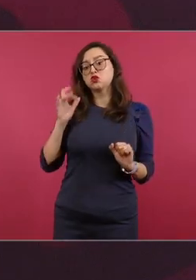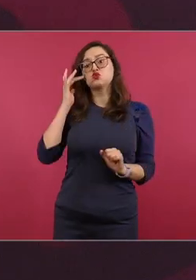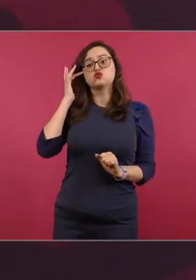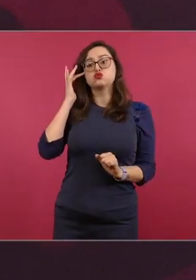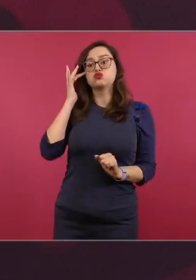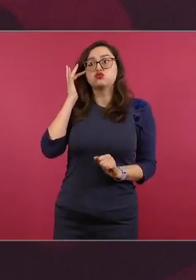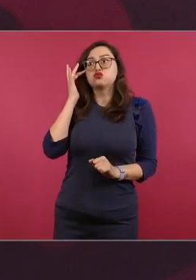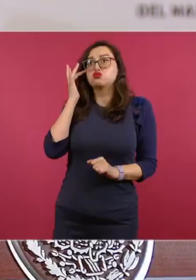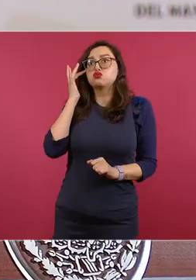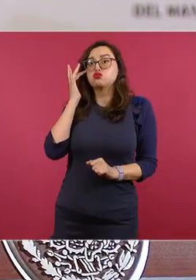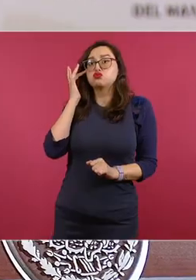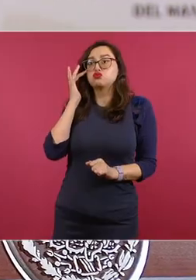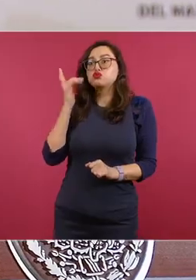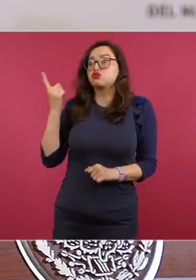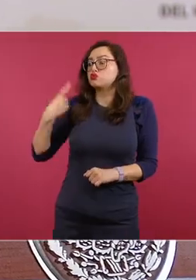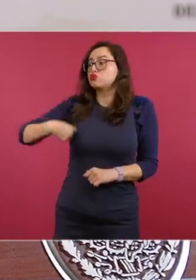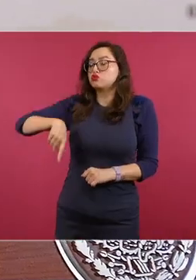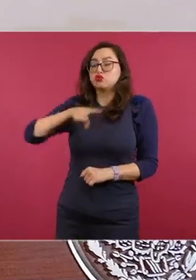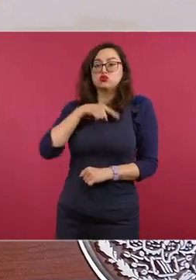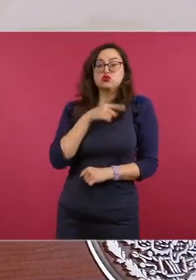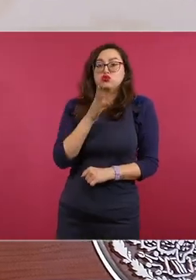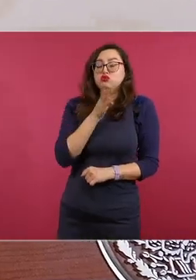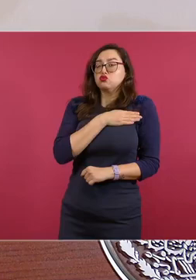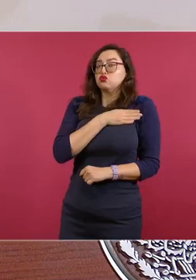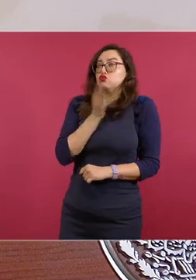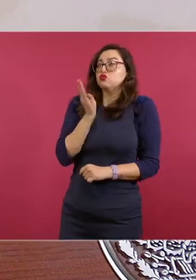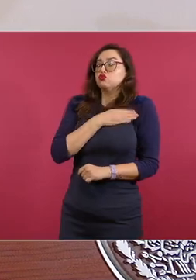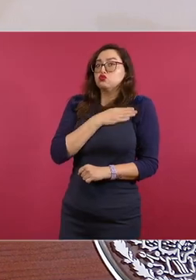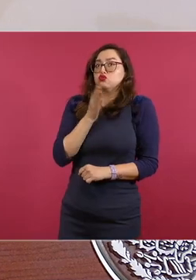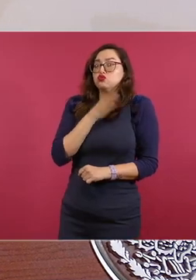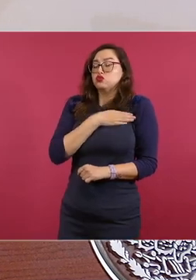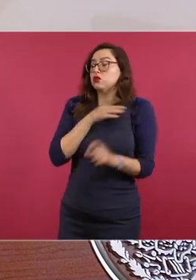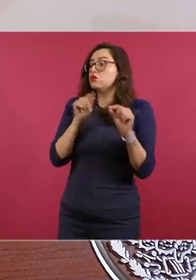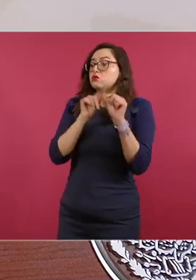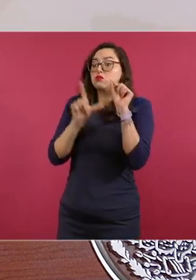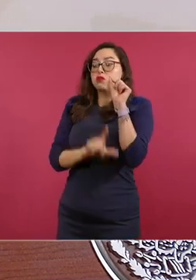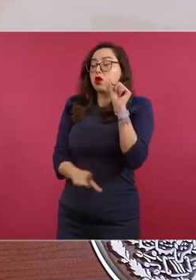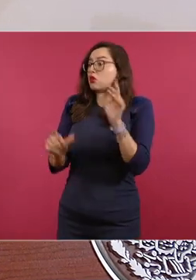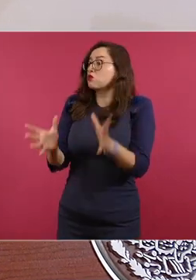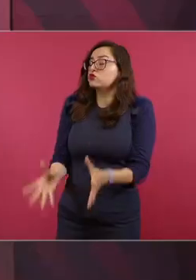si fuesen los salvadores de México